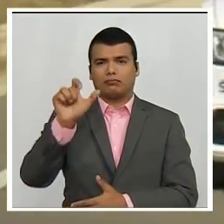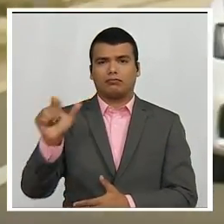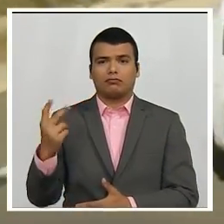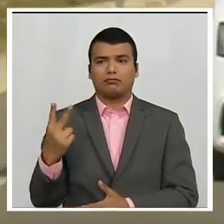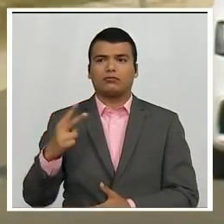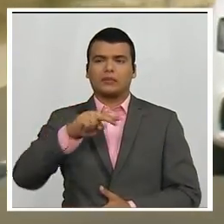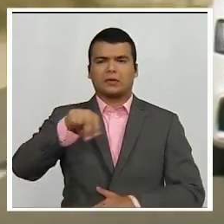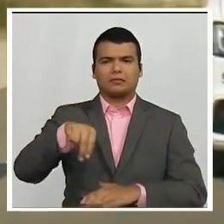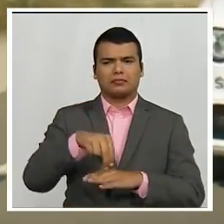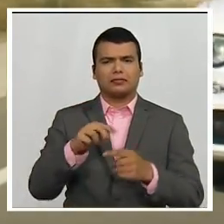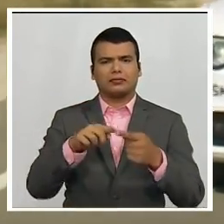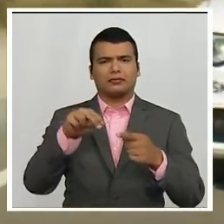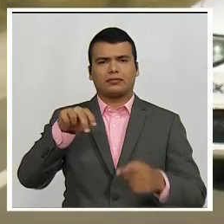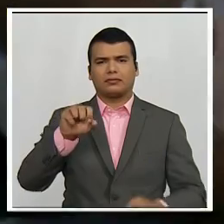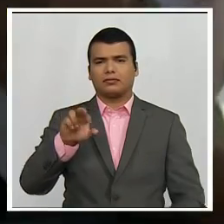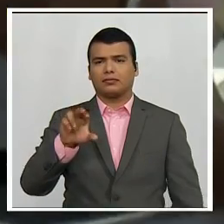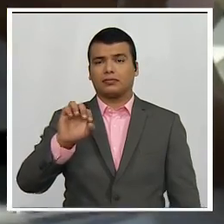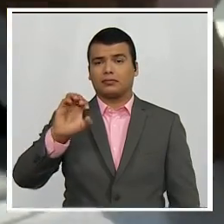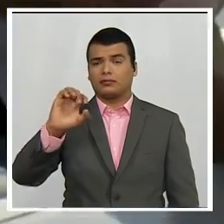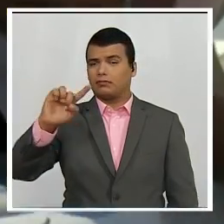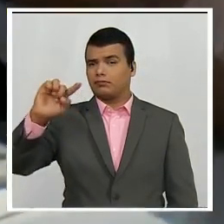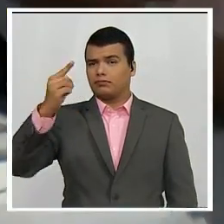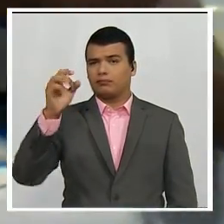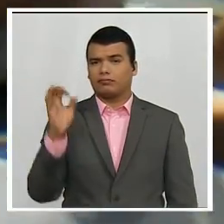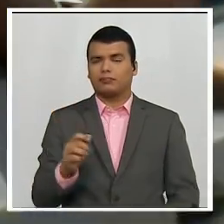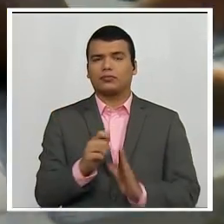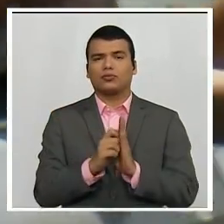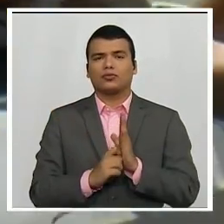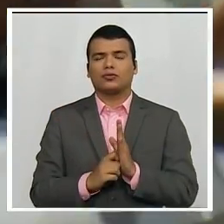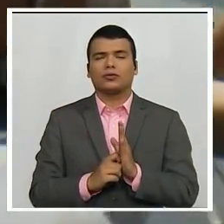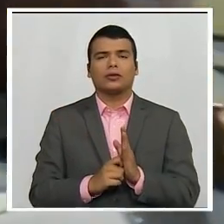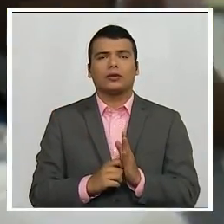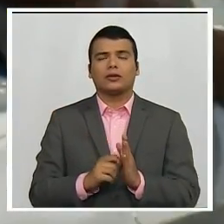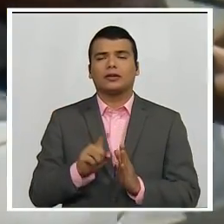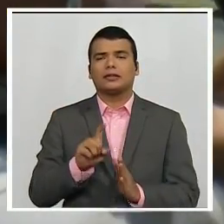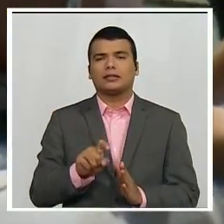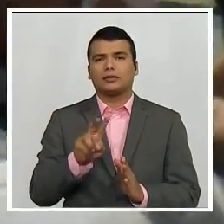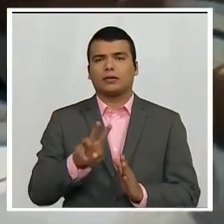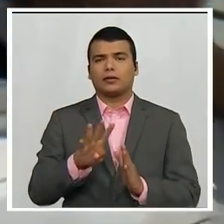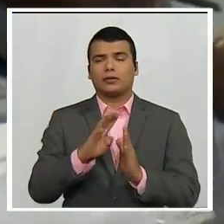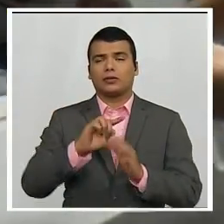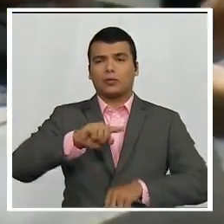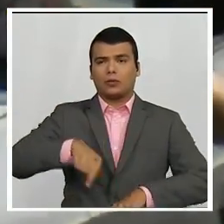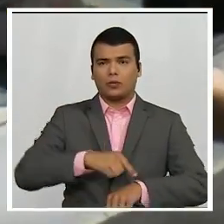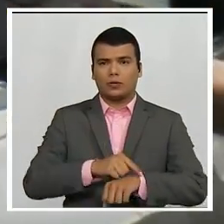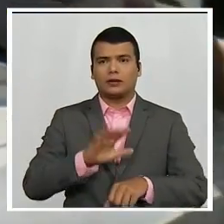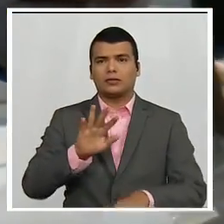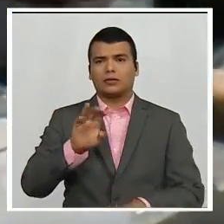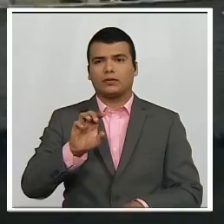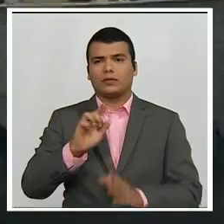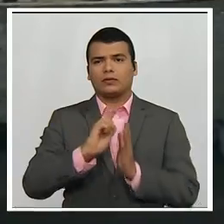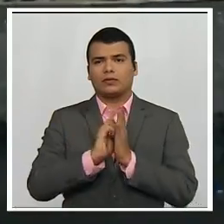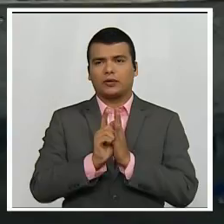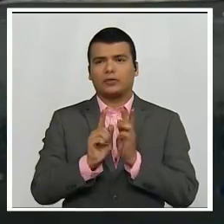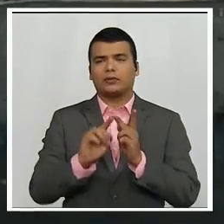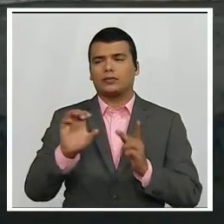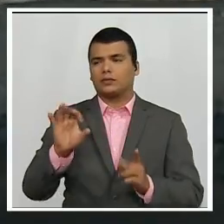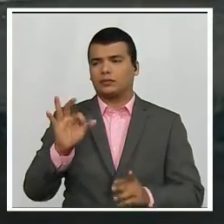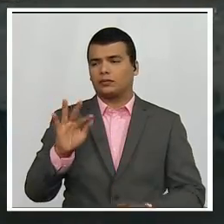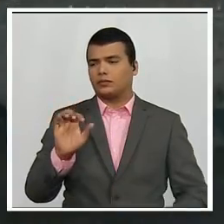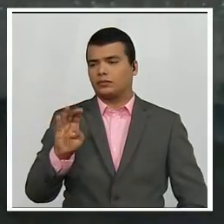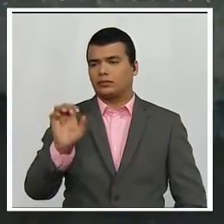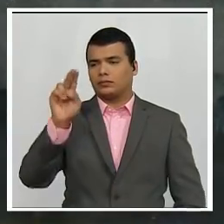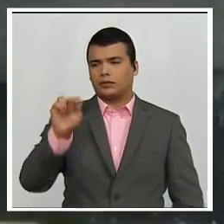podium nairo quintana en el primer lugar con 64 horas 57 minutos y esteban chávez a 3 minutos con